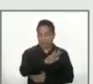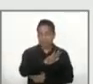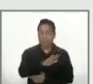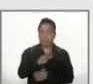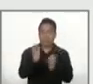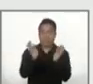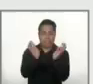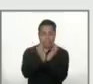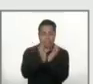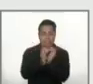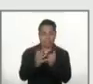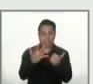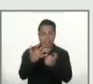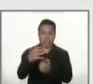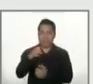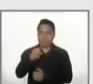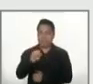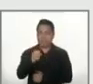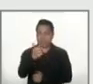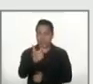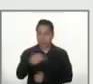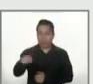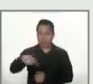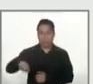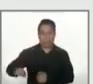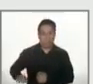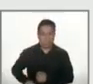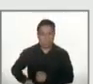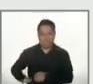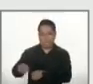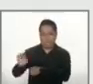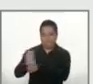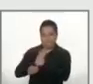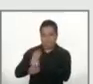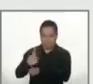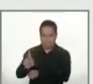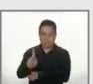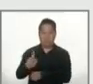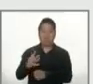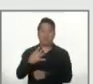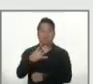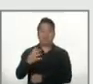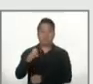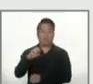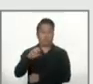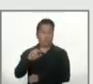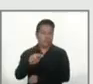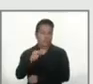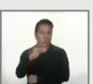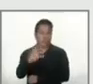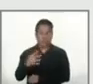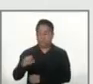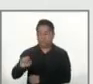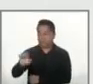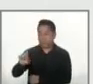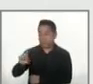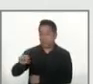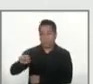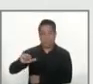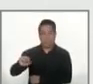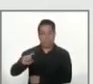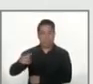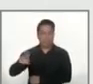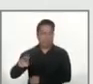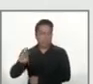2,275, ISSSTE, 668, IMSS Régimen Bienestar, 484, SEDENA,